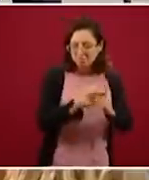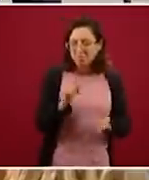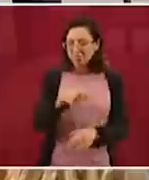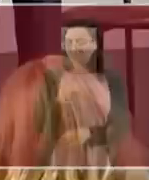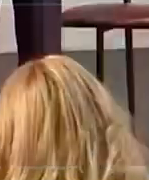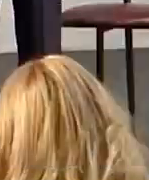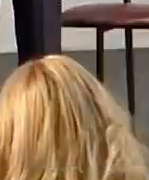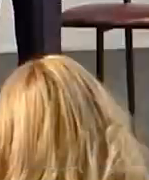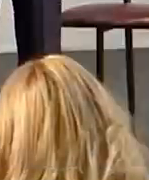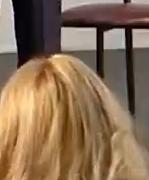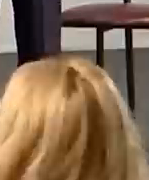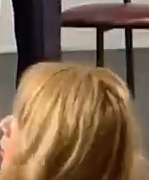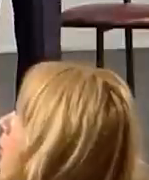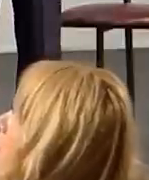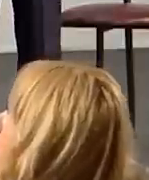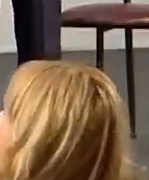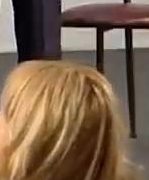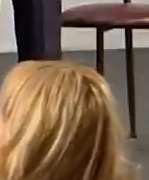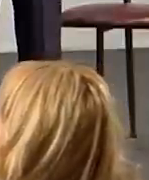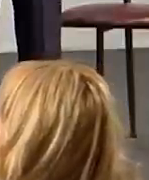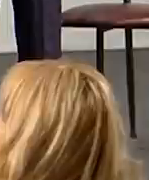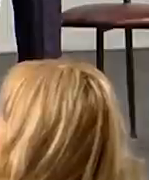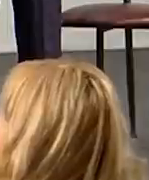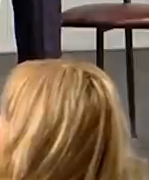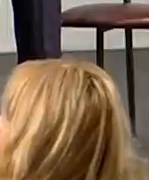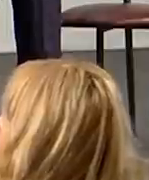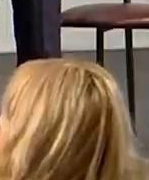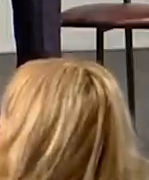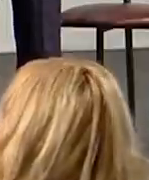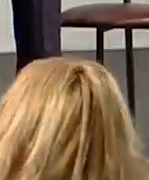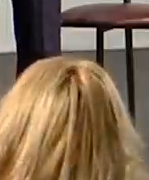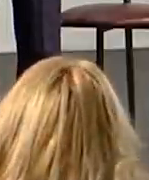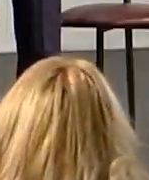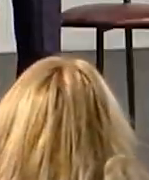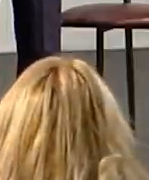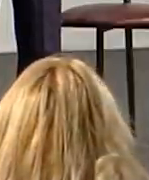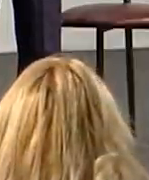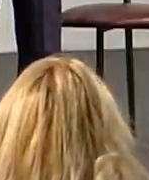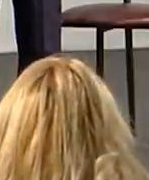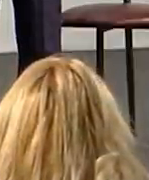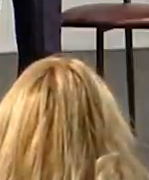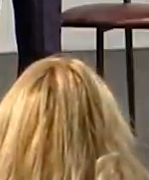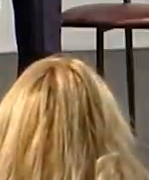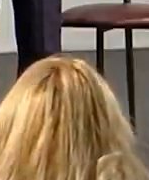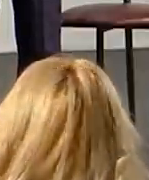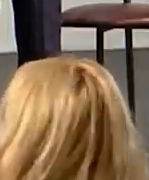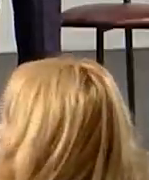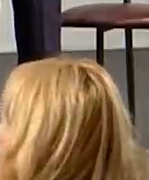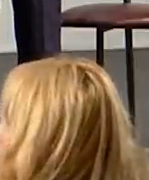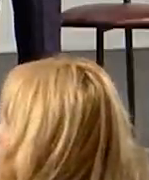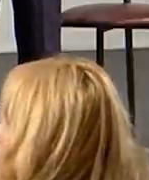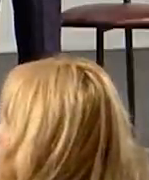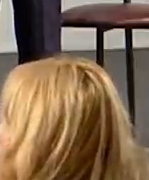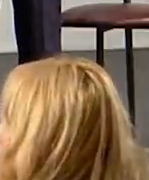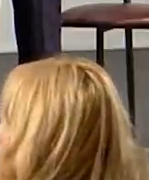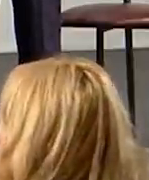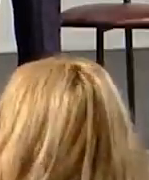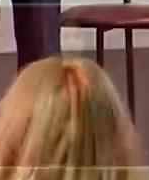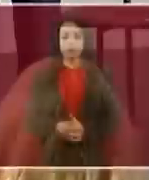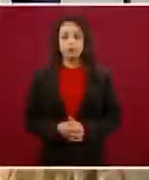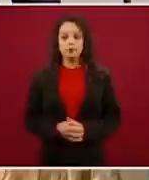sobre pues la salida de Julián Levarón del país por que lo alertó el FBI de que querían